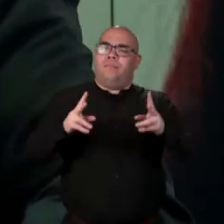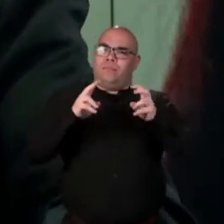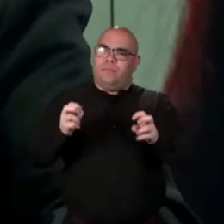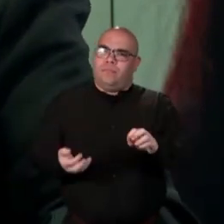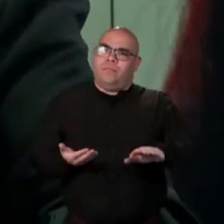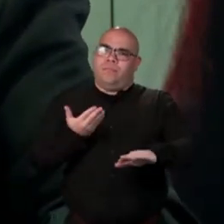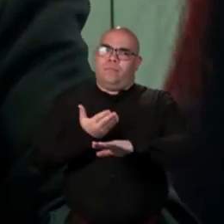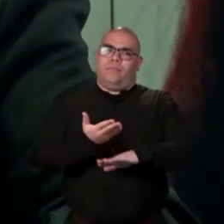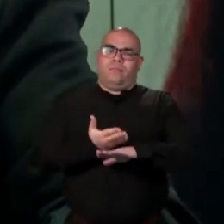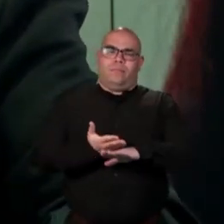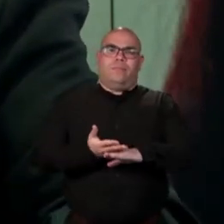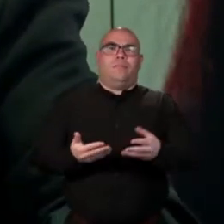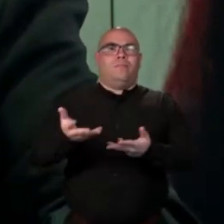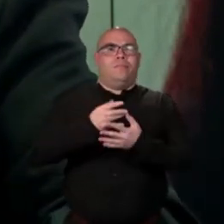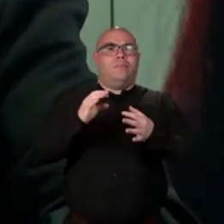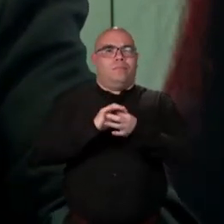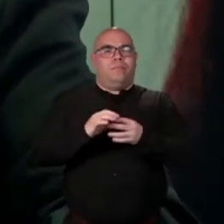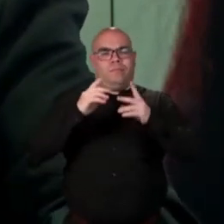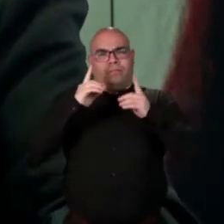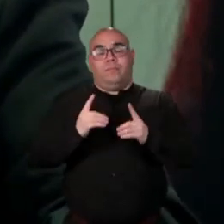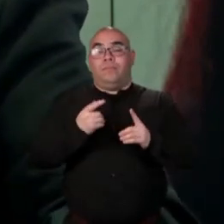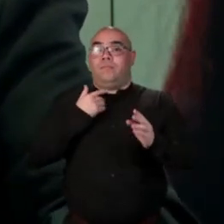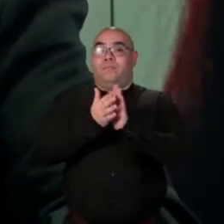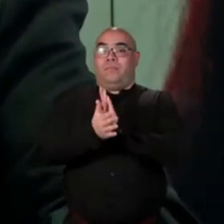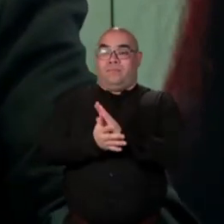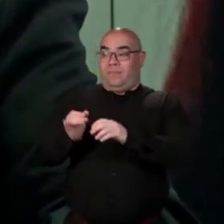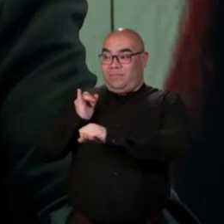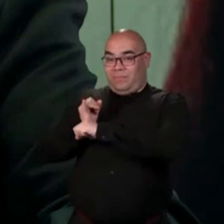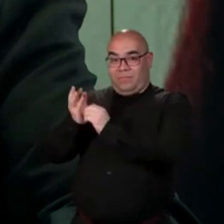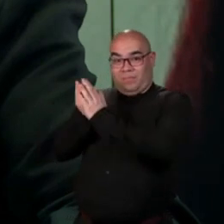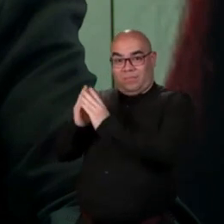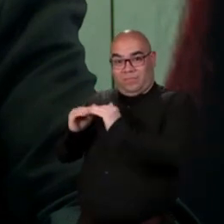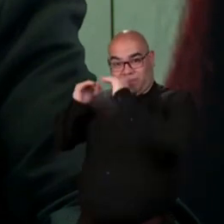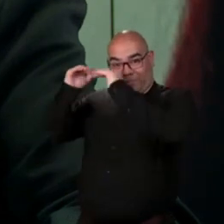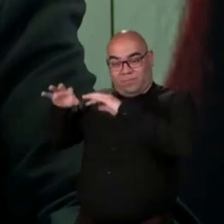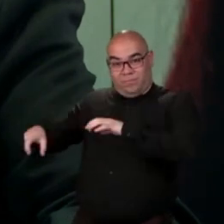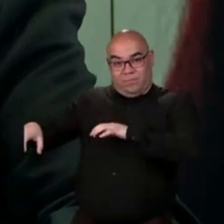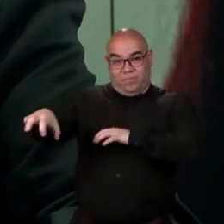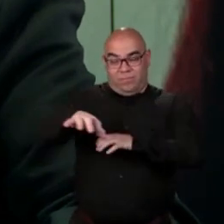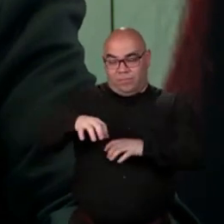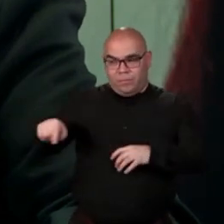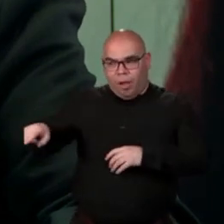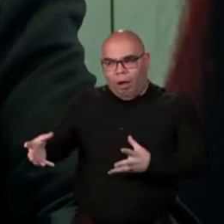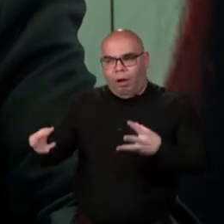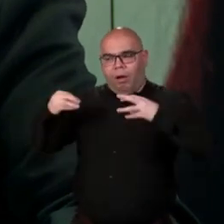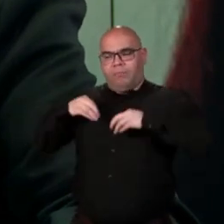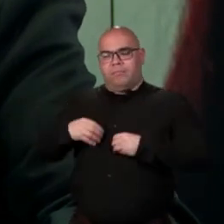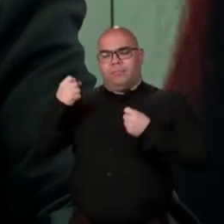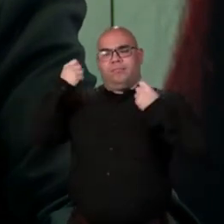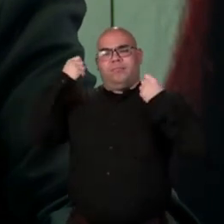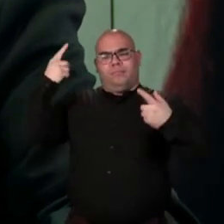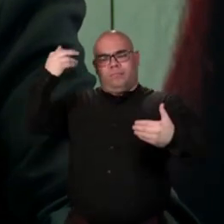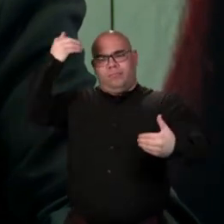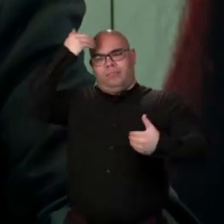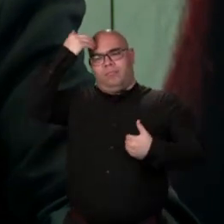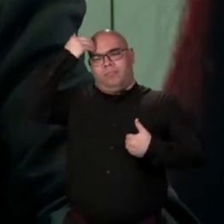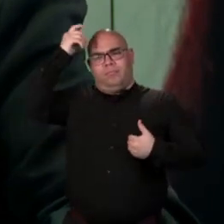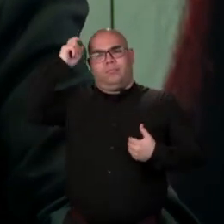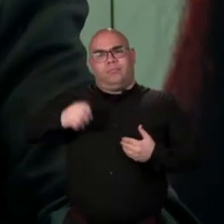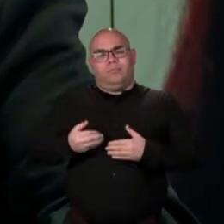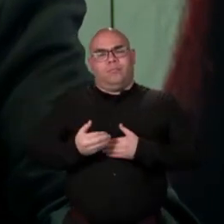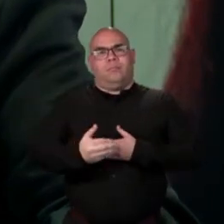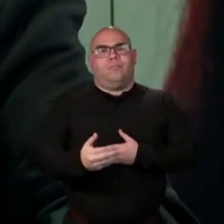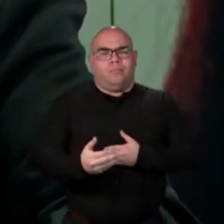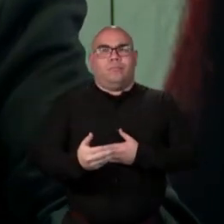radical. En el caso de las instituciones de educación superior, nos lleva a asumir conscientemente que tenemos que superar